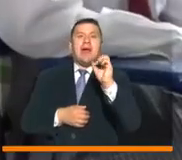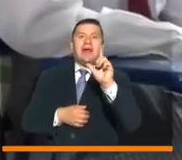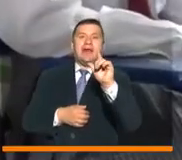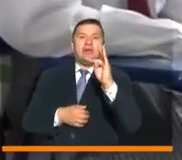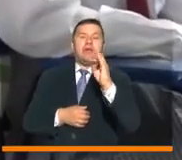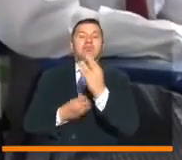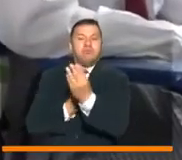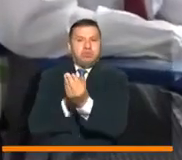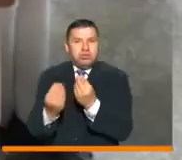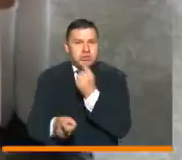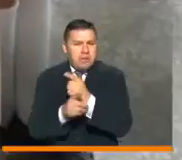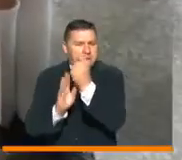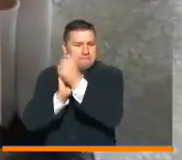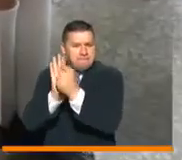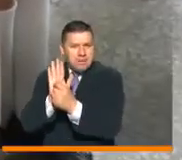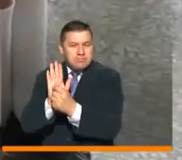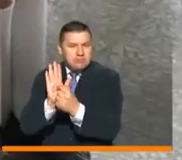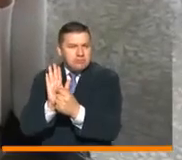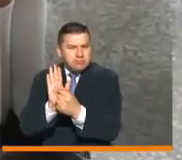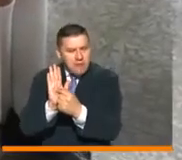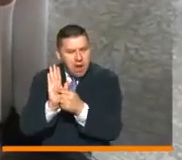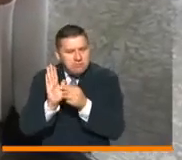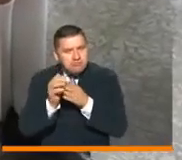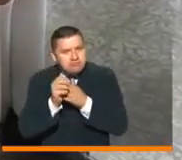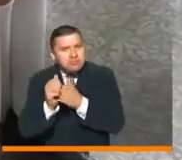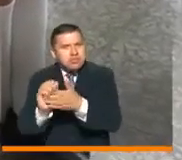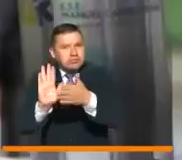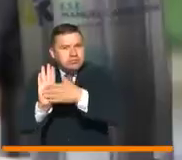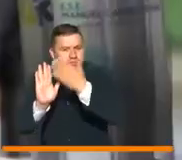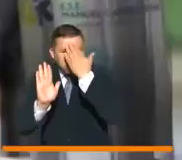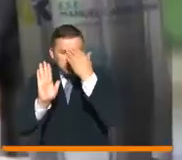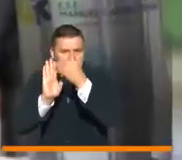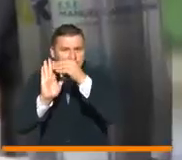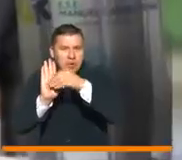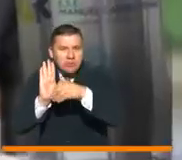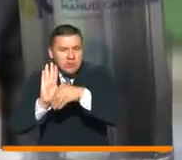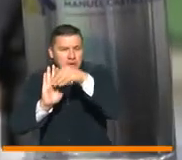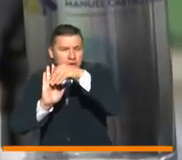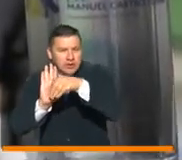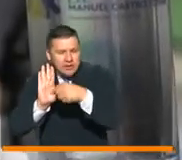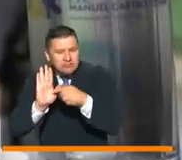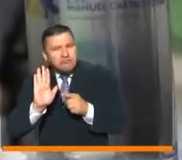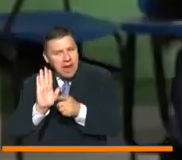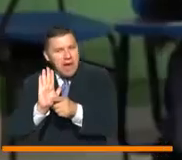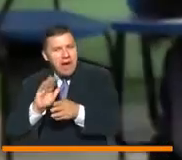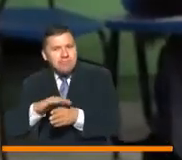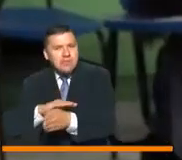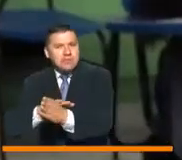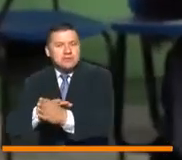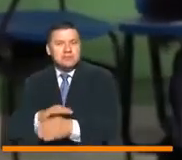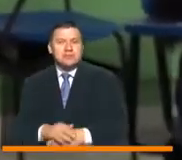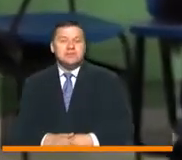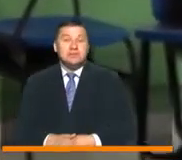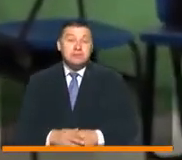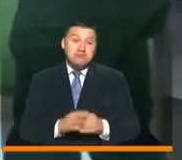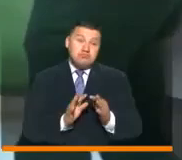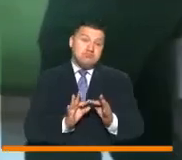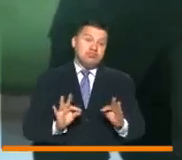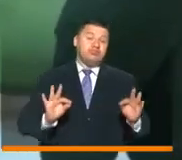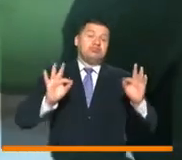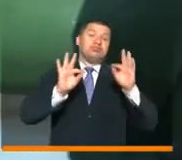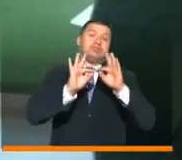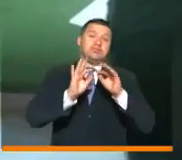ese marco de gestión y esa carta de navegación para que nuestros niños y nuestras niñas regresen nuevamente a los colegios. Es